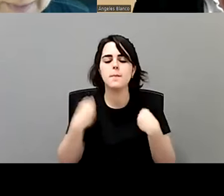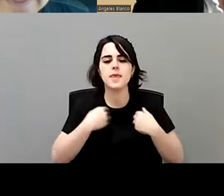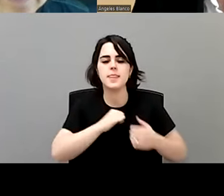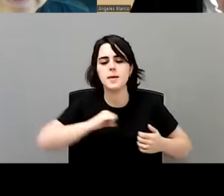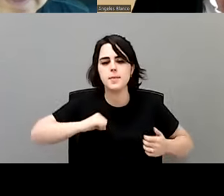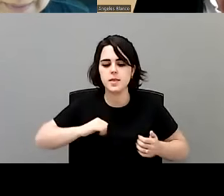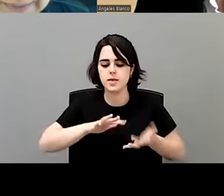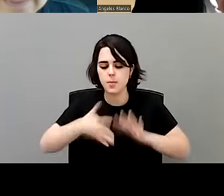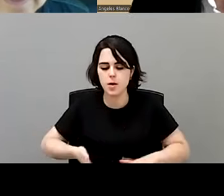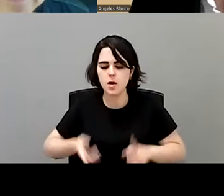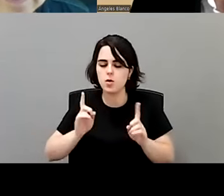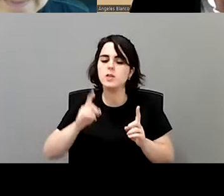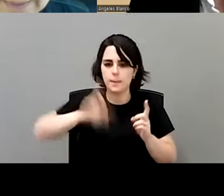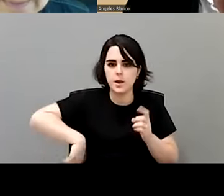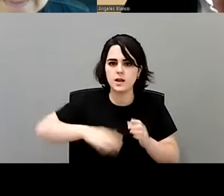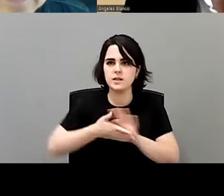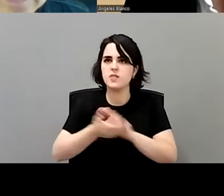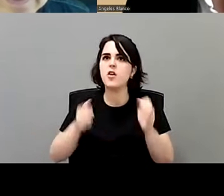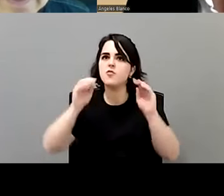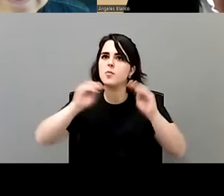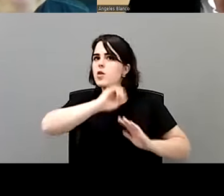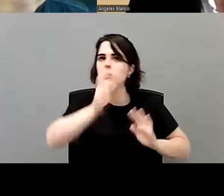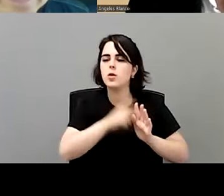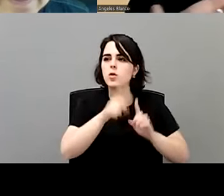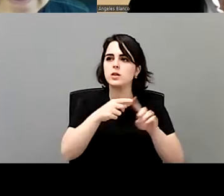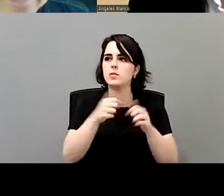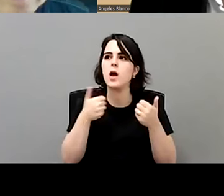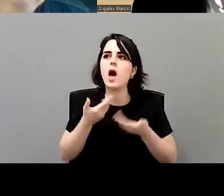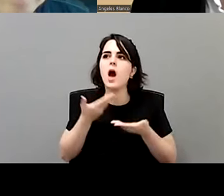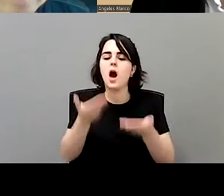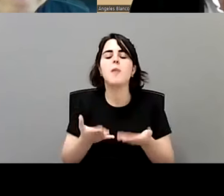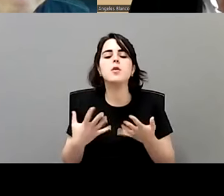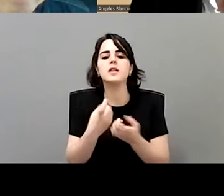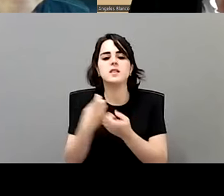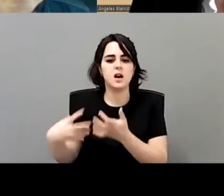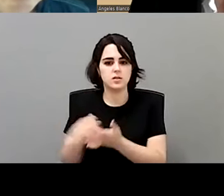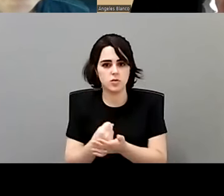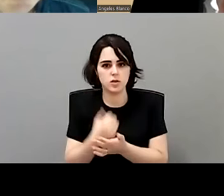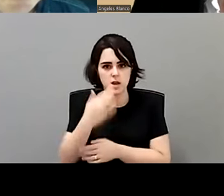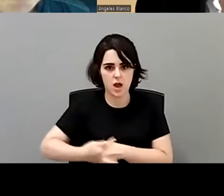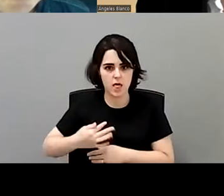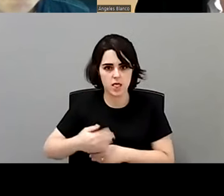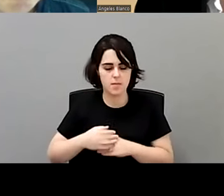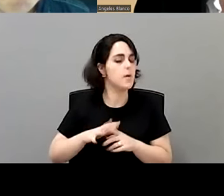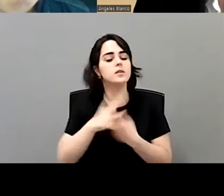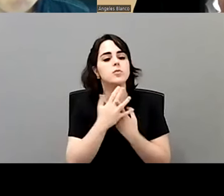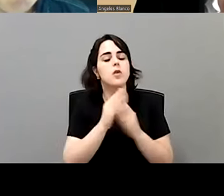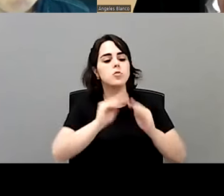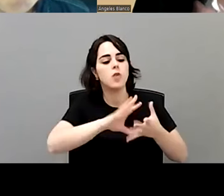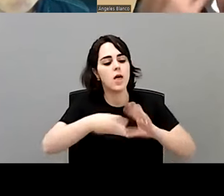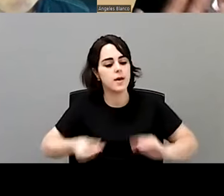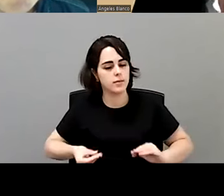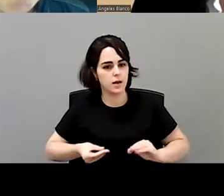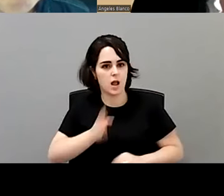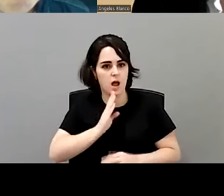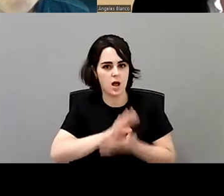sino la formación integral para poder dar apoyos a personas con todas las necesidades y hacer ese traje a medida del que tú estabas hablando, ¿no?